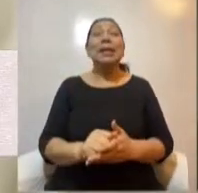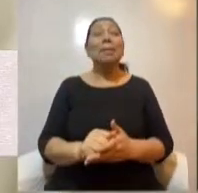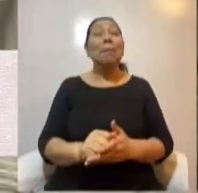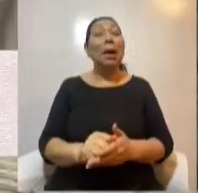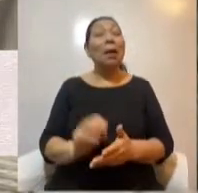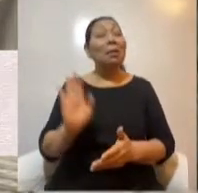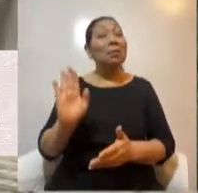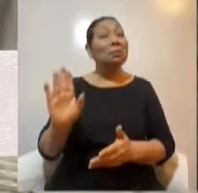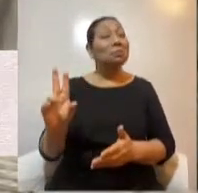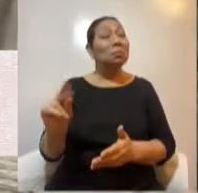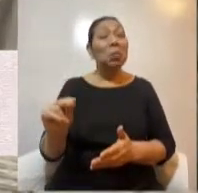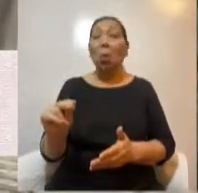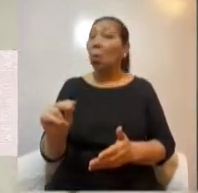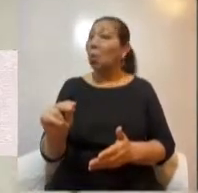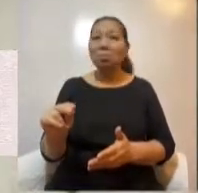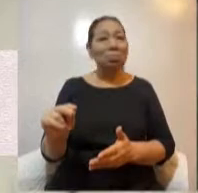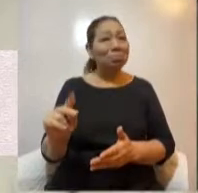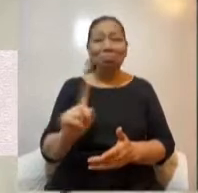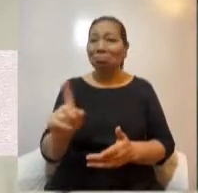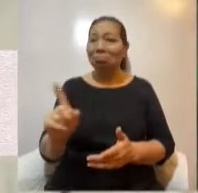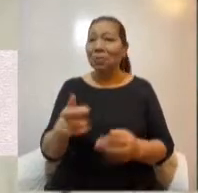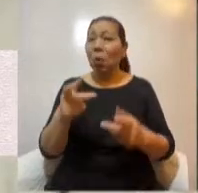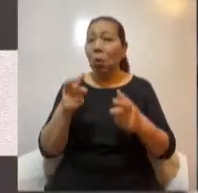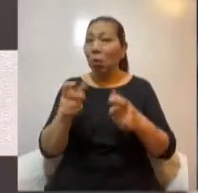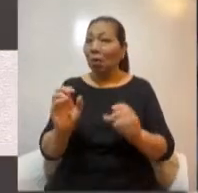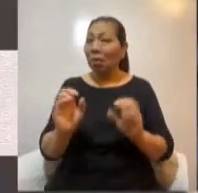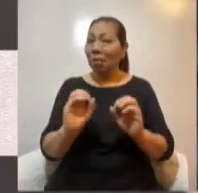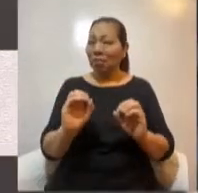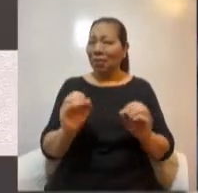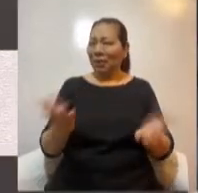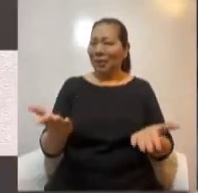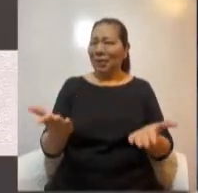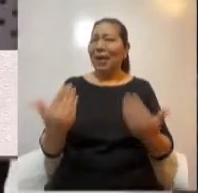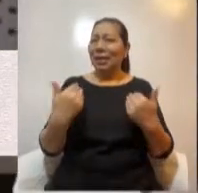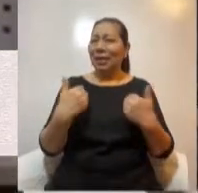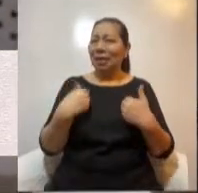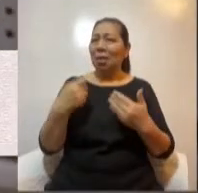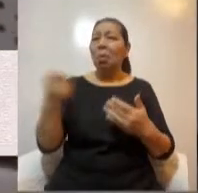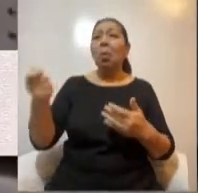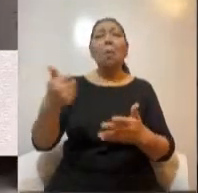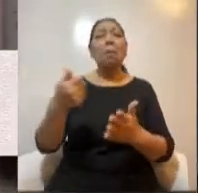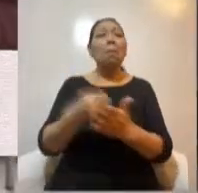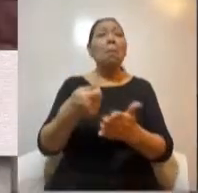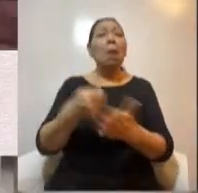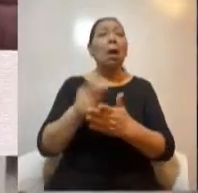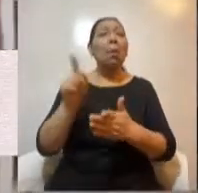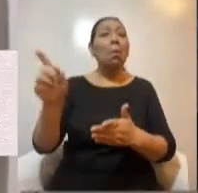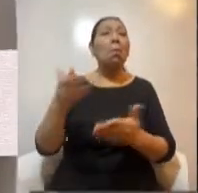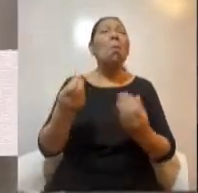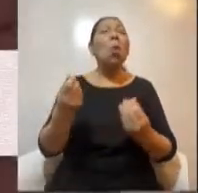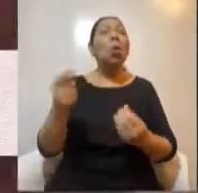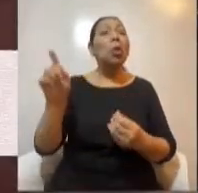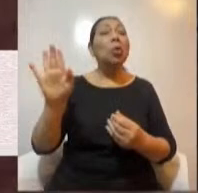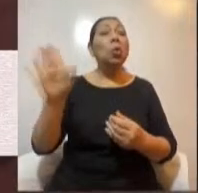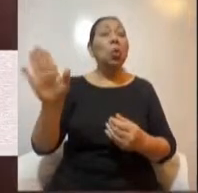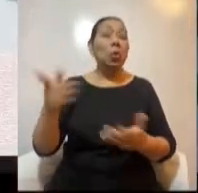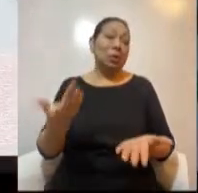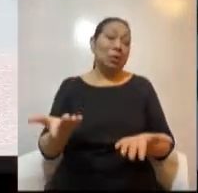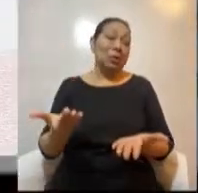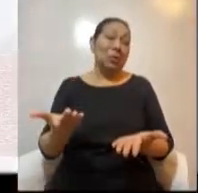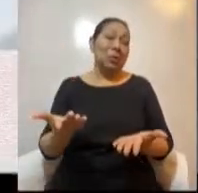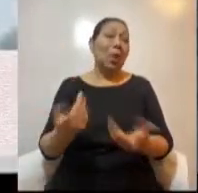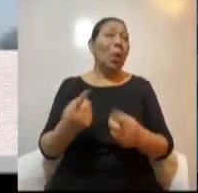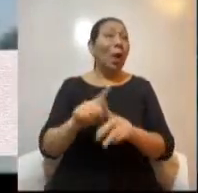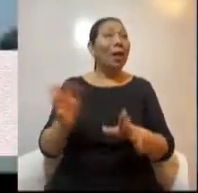el demandante, no estuvo a cargo de la causante, dice, y que tiene ingresos propios. ¿no? Porque percibía al